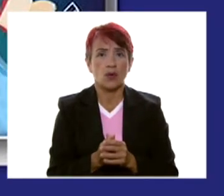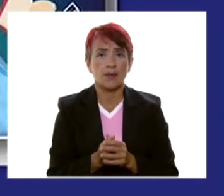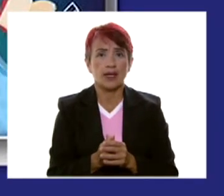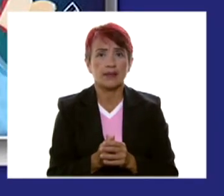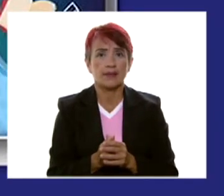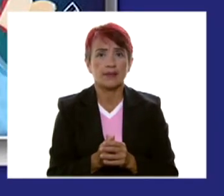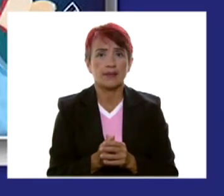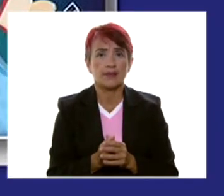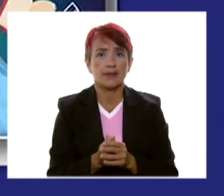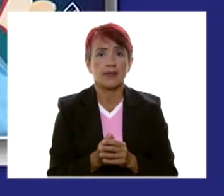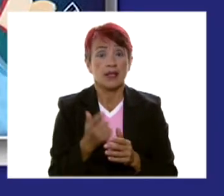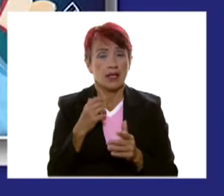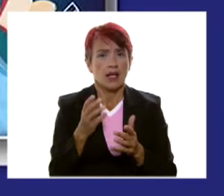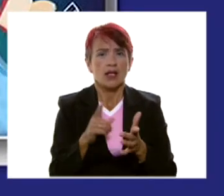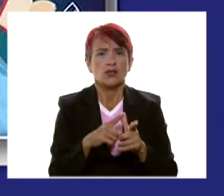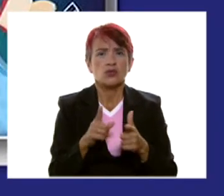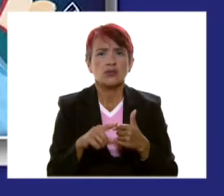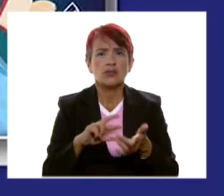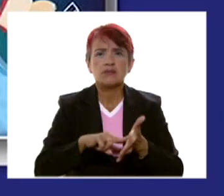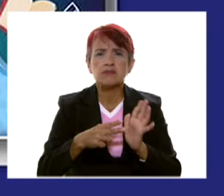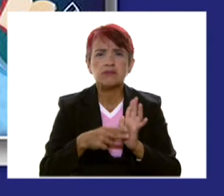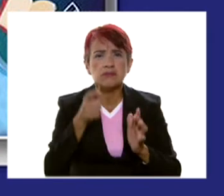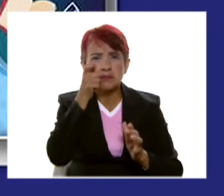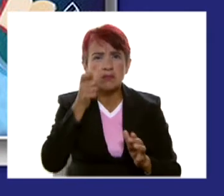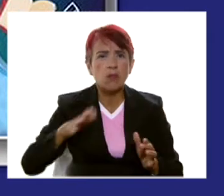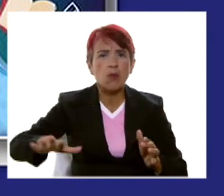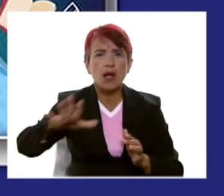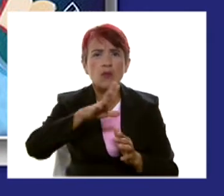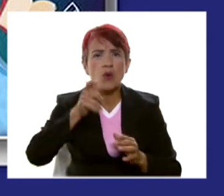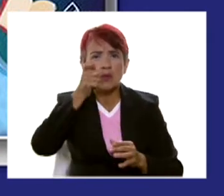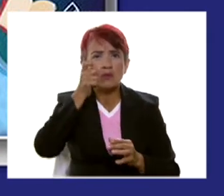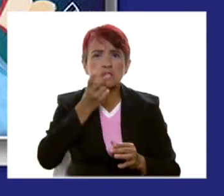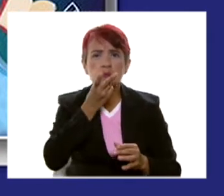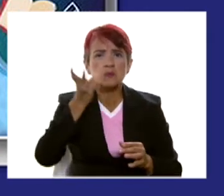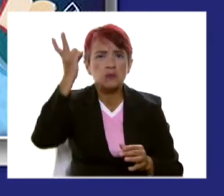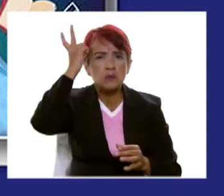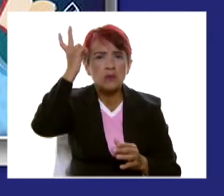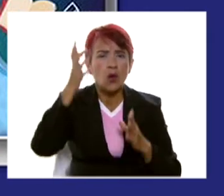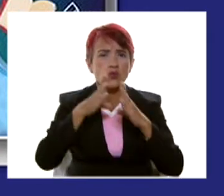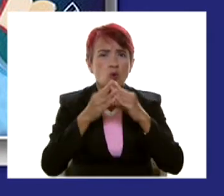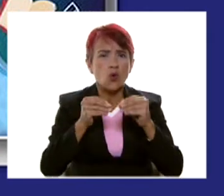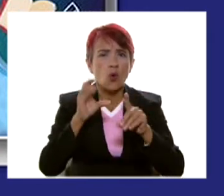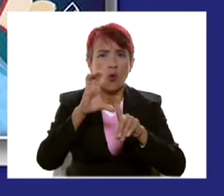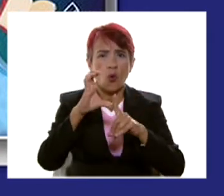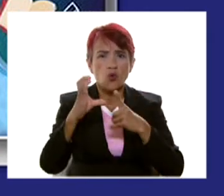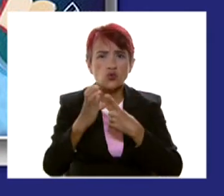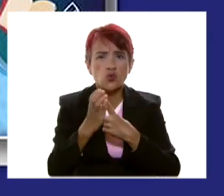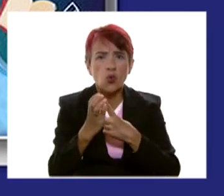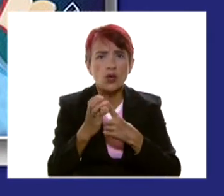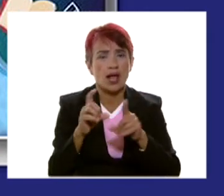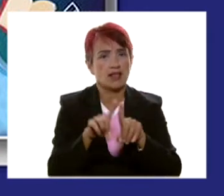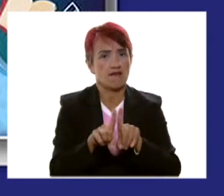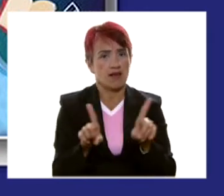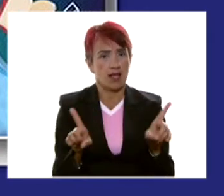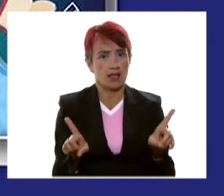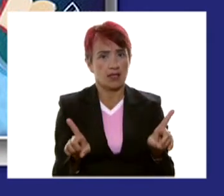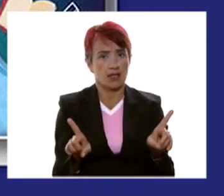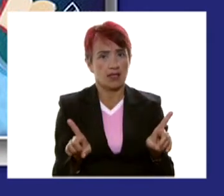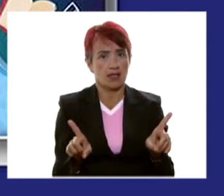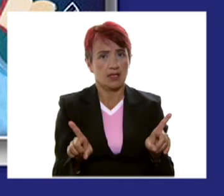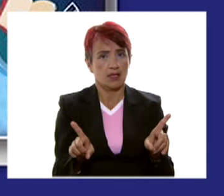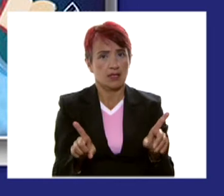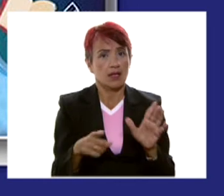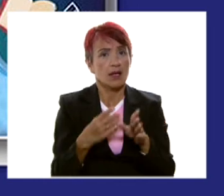Pero, ¿qué son los pueblos indígenas? Los pueblos indígenas son grupos sociales y culturales distintos